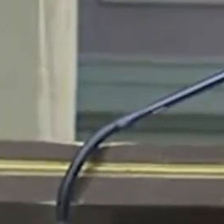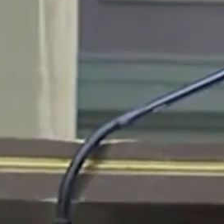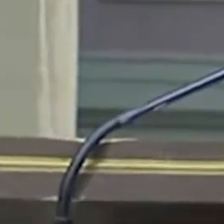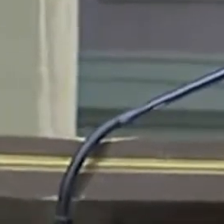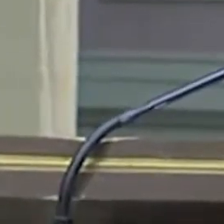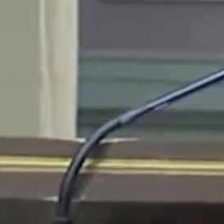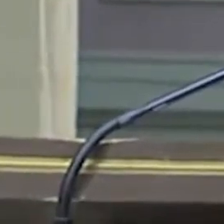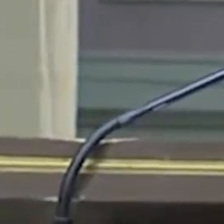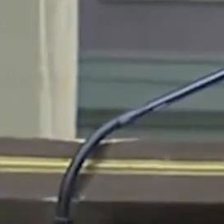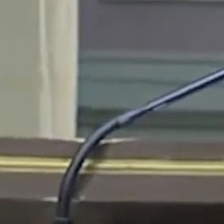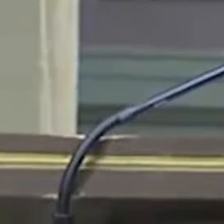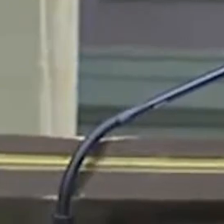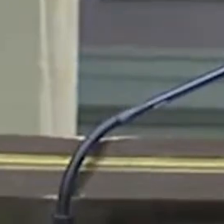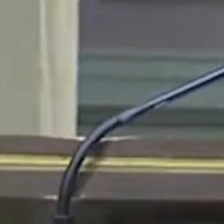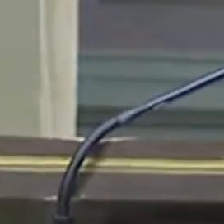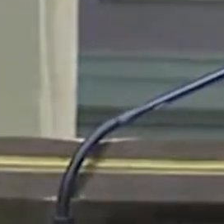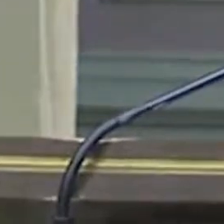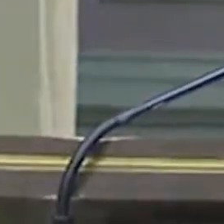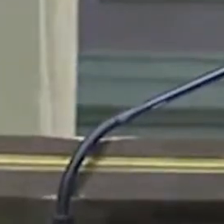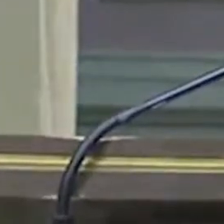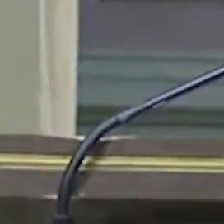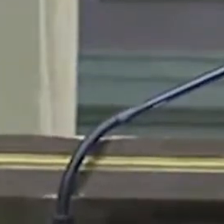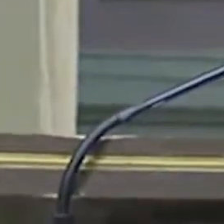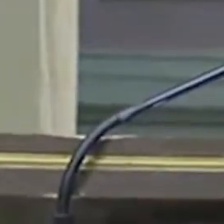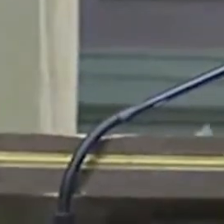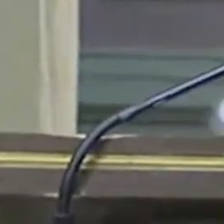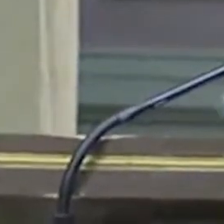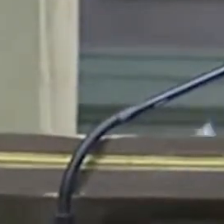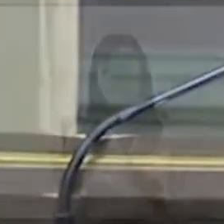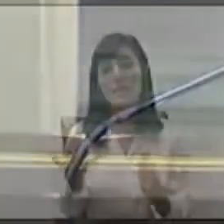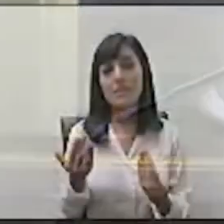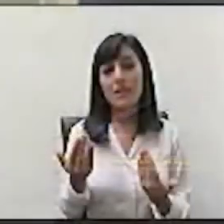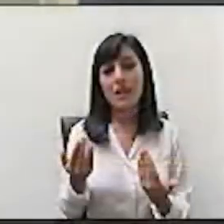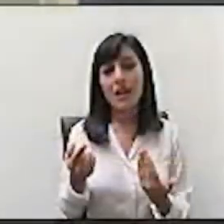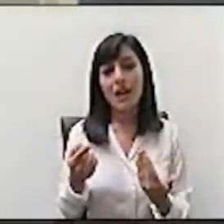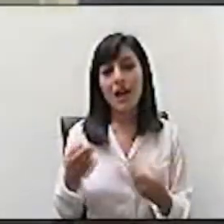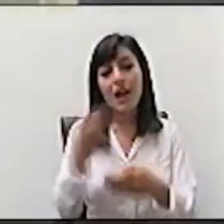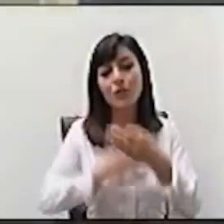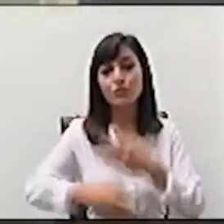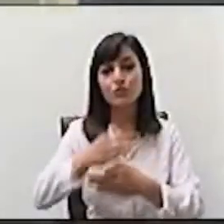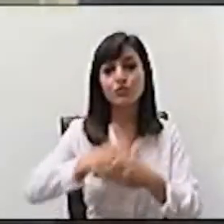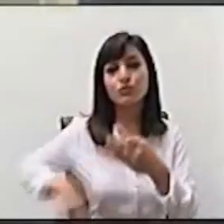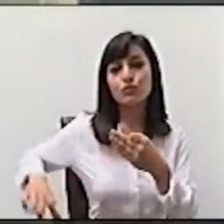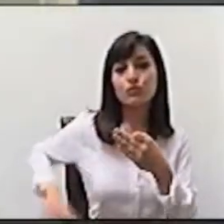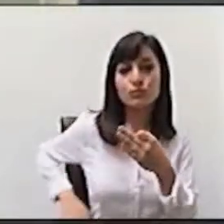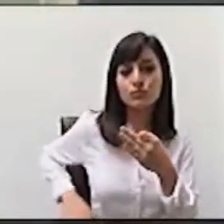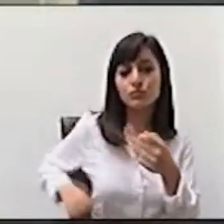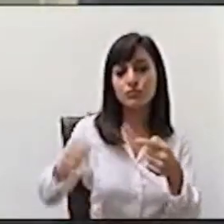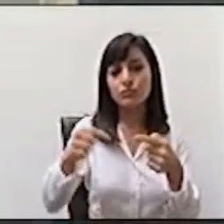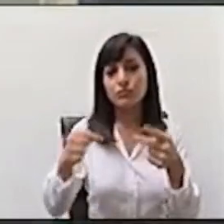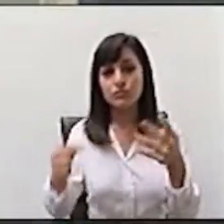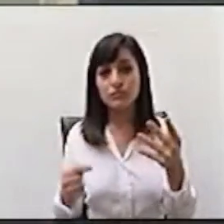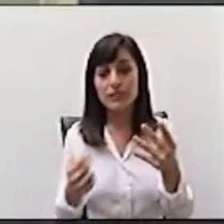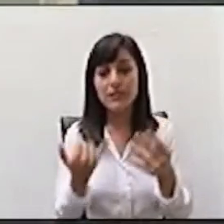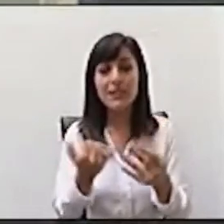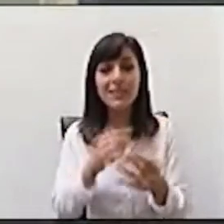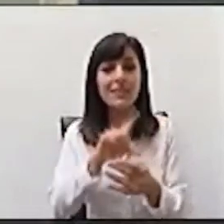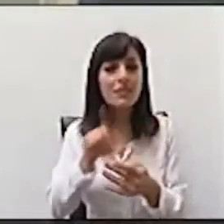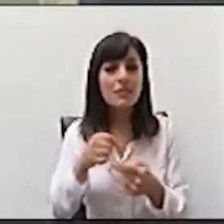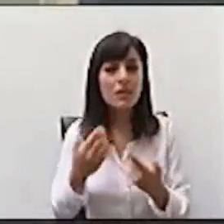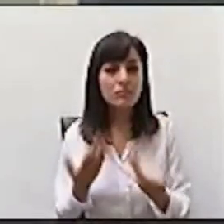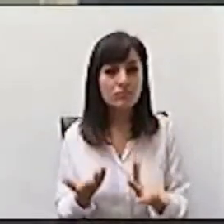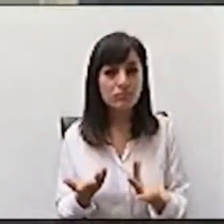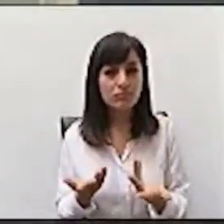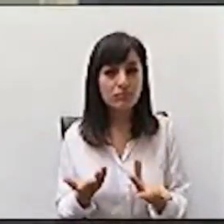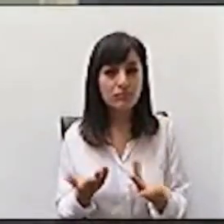nos hacía este planteamiento y que me pedía que lo platicara con todos los gobernadores y después lo hiciéramos con